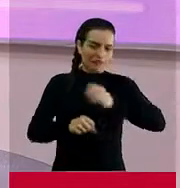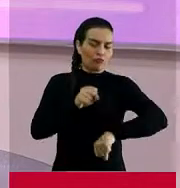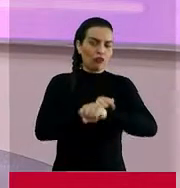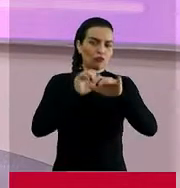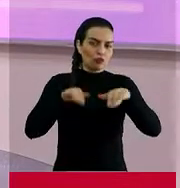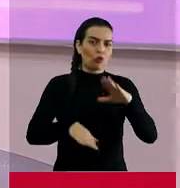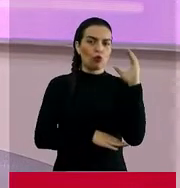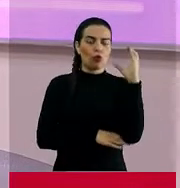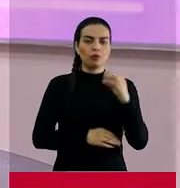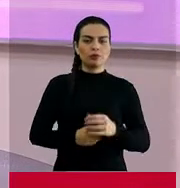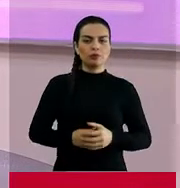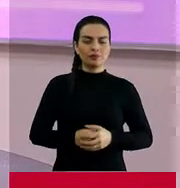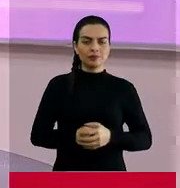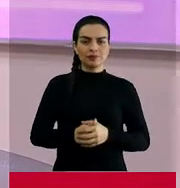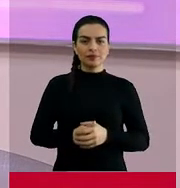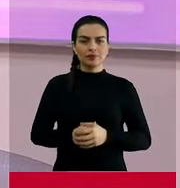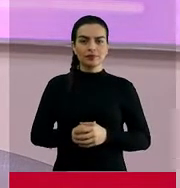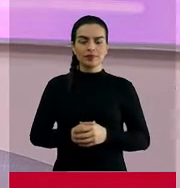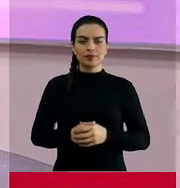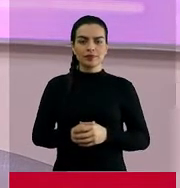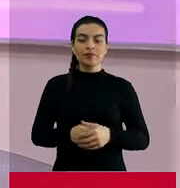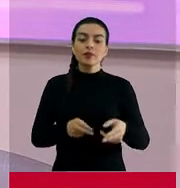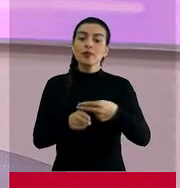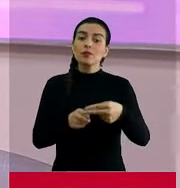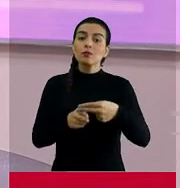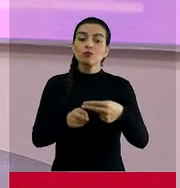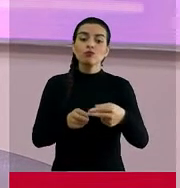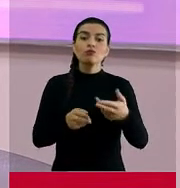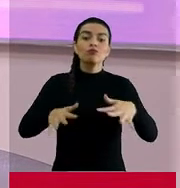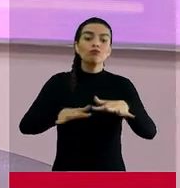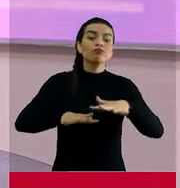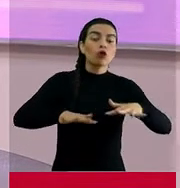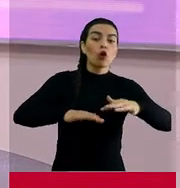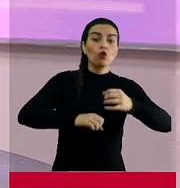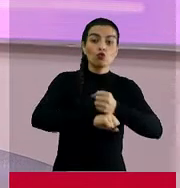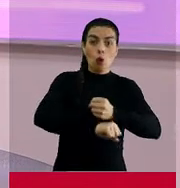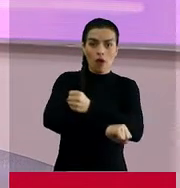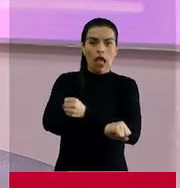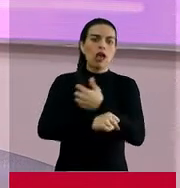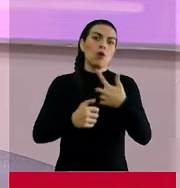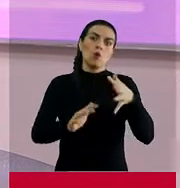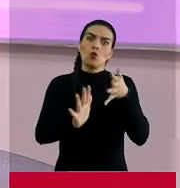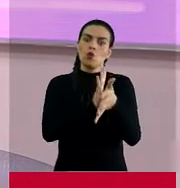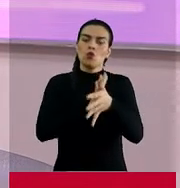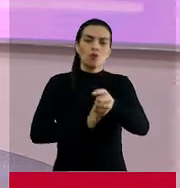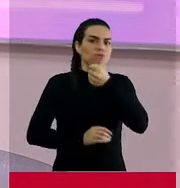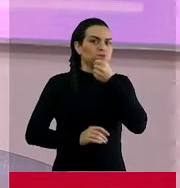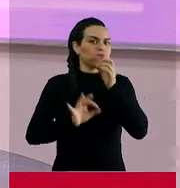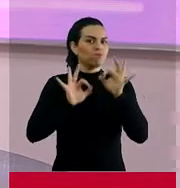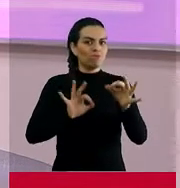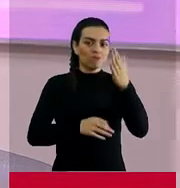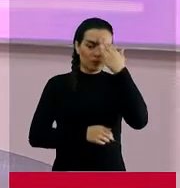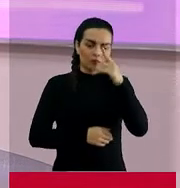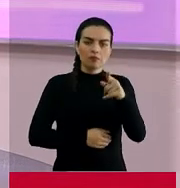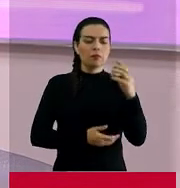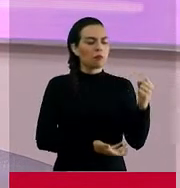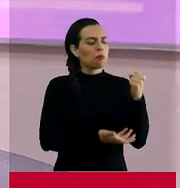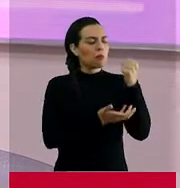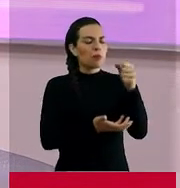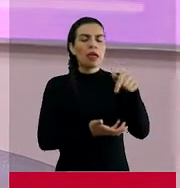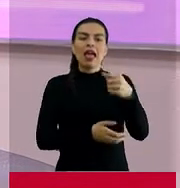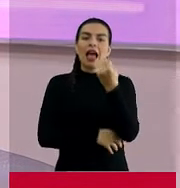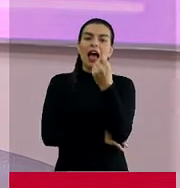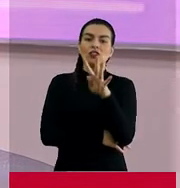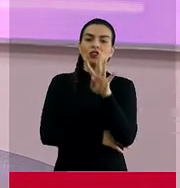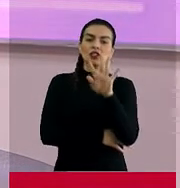Y en los próximos días, los habitantes de la localidad de Suba recibirían una gran noticia. Parte del presupuesto del proyecto 1459 sería utilizado